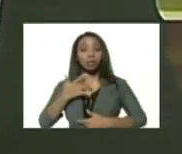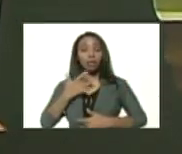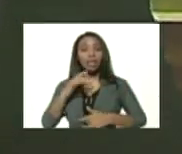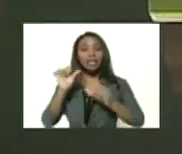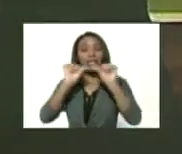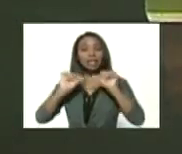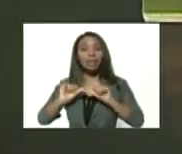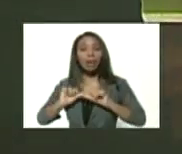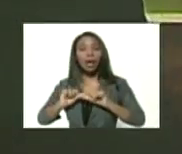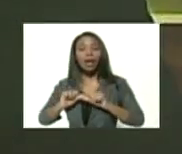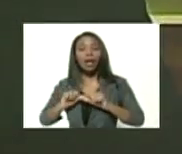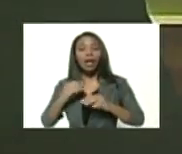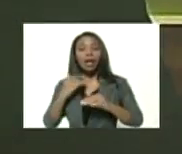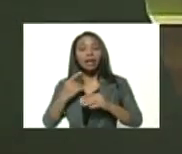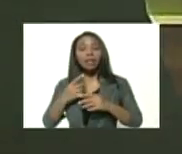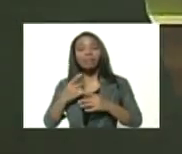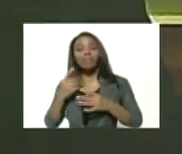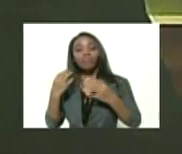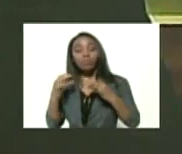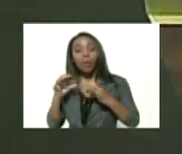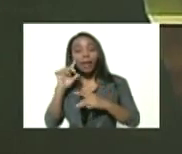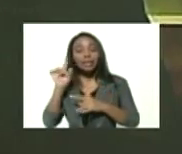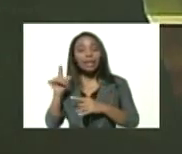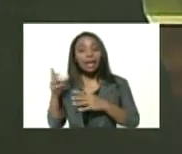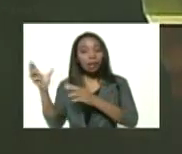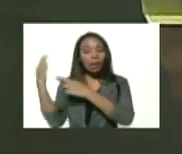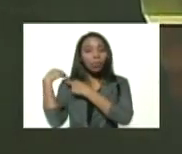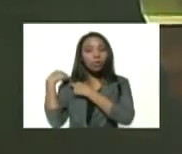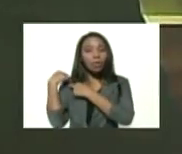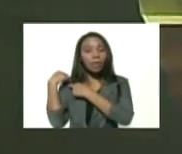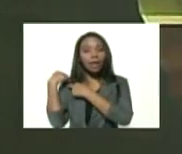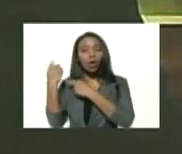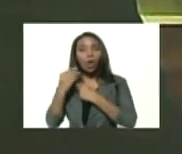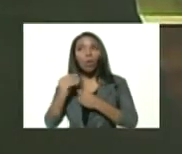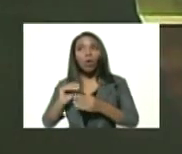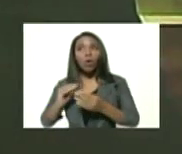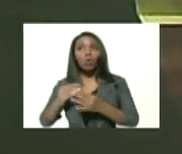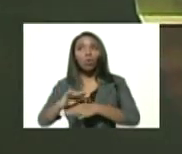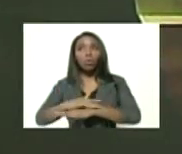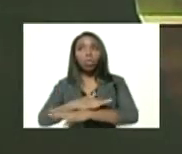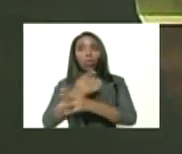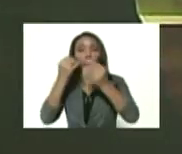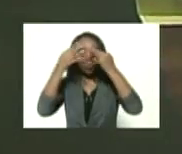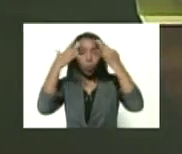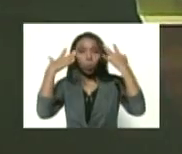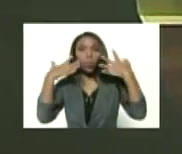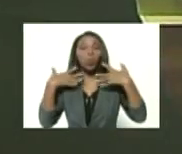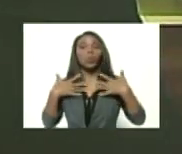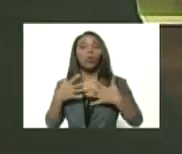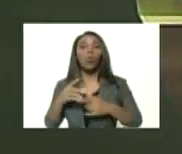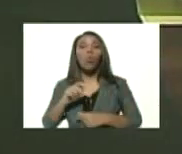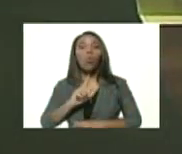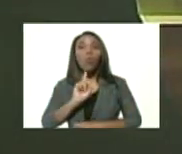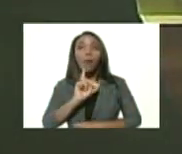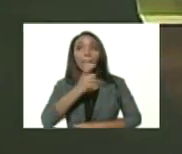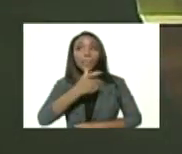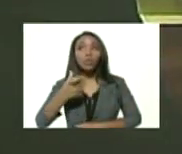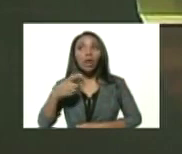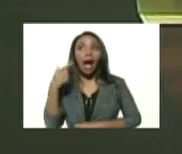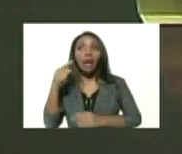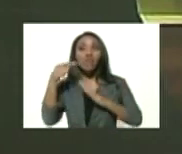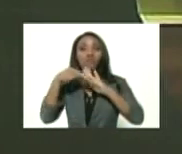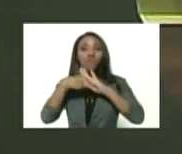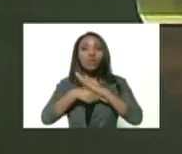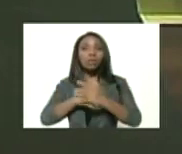sistema neurovegetativo, que es el que se encarga de la sudoración. Cuando una persona, en un momento dado, está